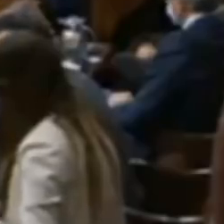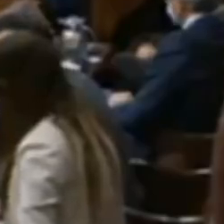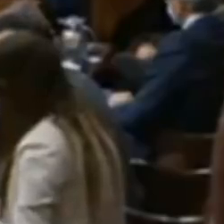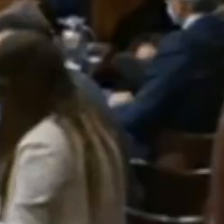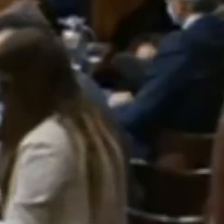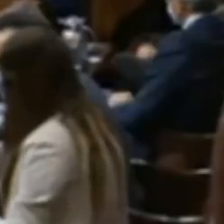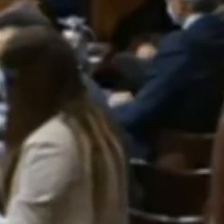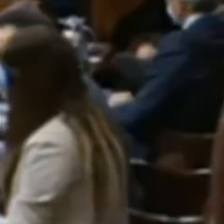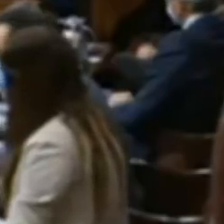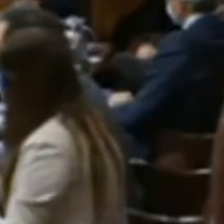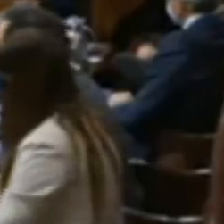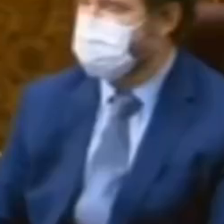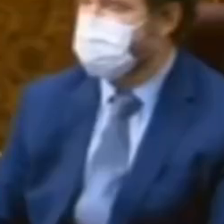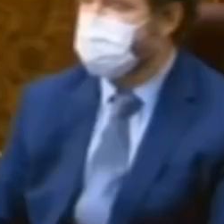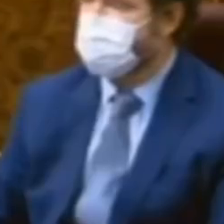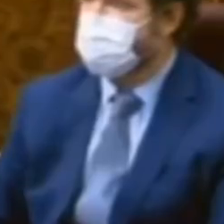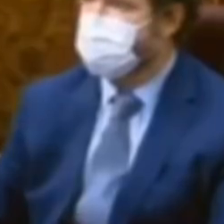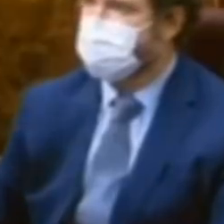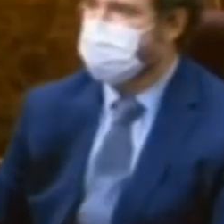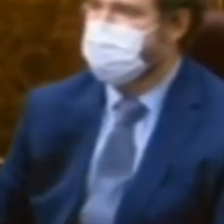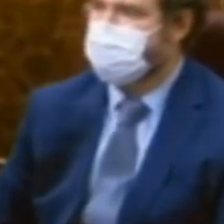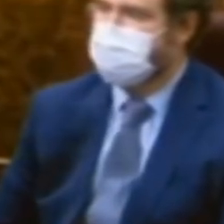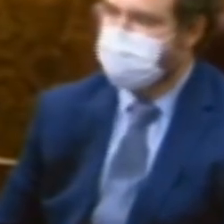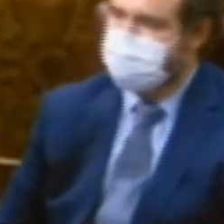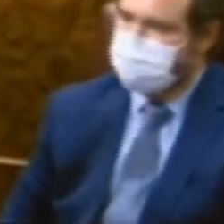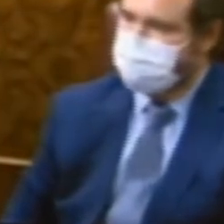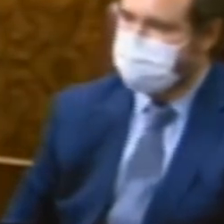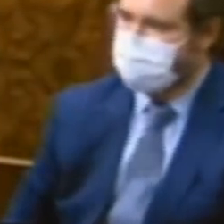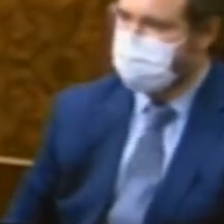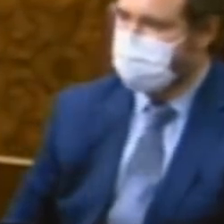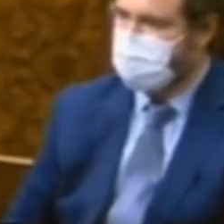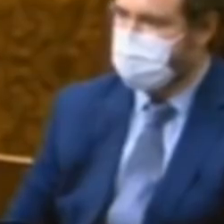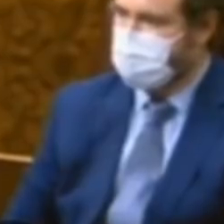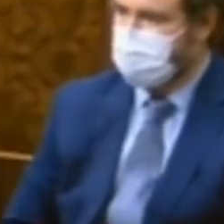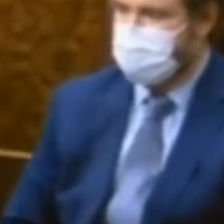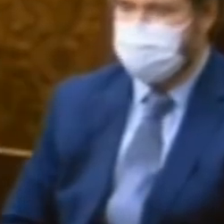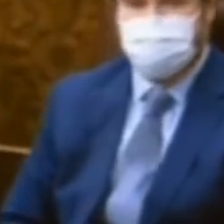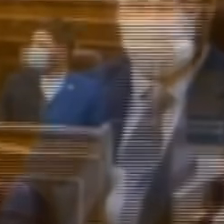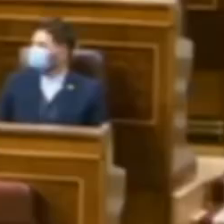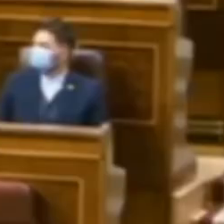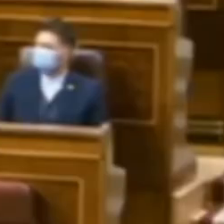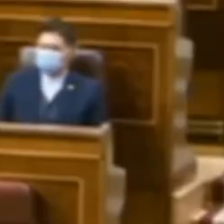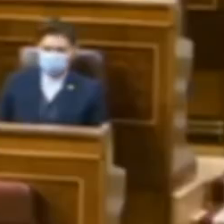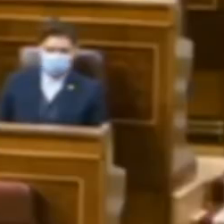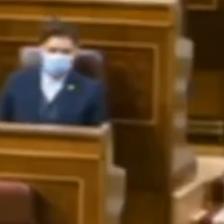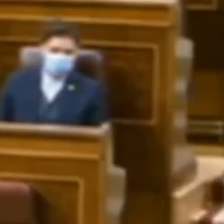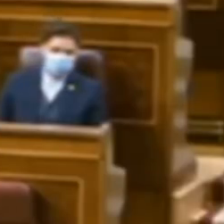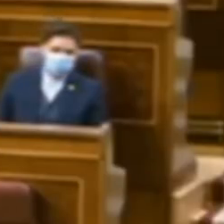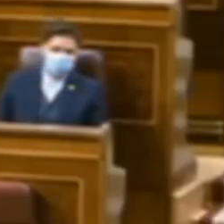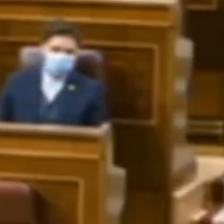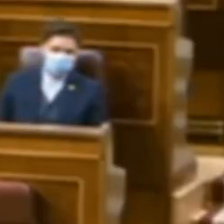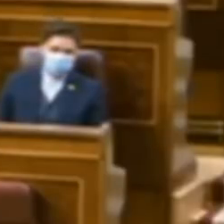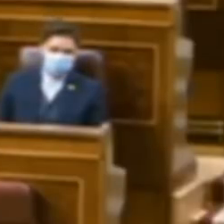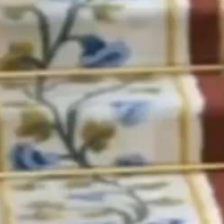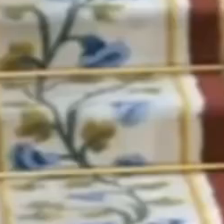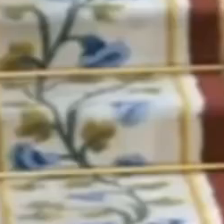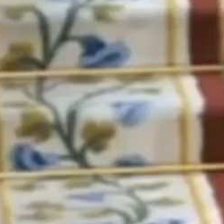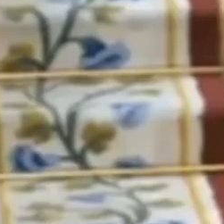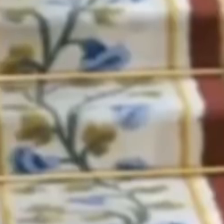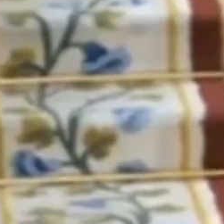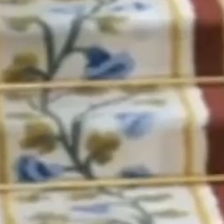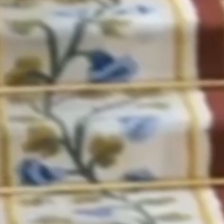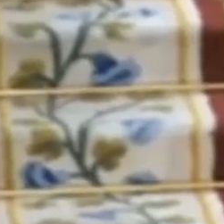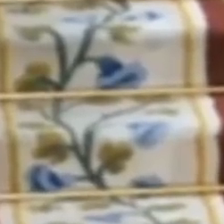hacemos después. Voy a tener la misma rapidez que Alejo. No. Entonces, bajo ningún concepto. Si quieres, lo hacemos después. Ha puesto Alejo una cosa.